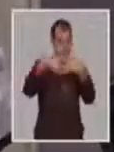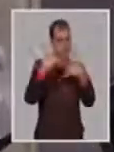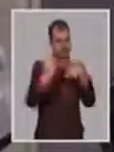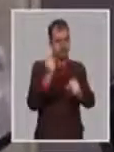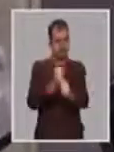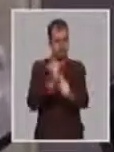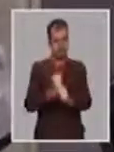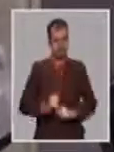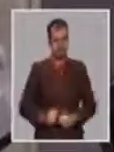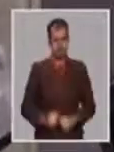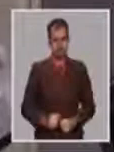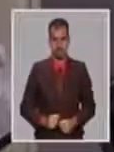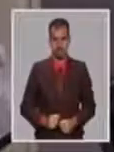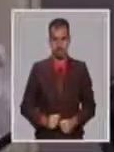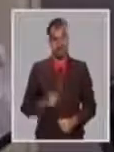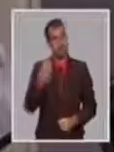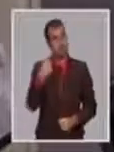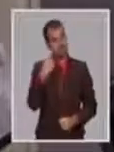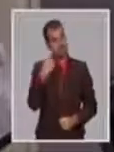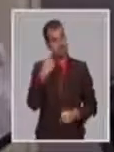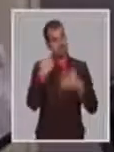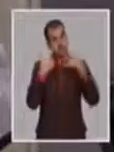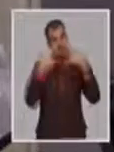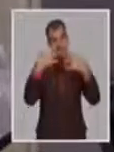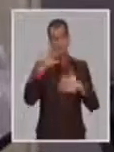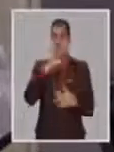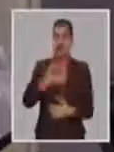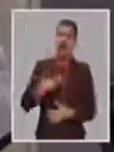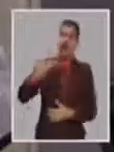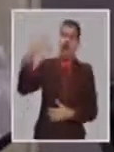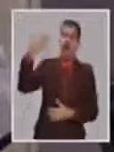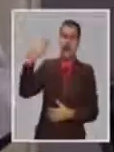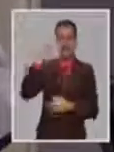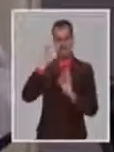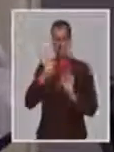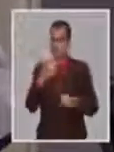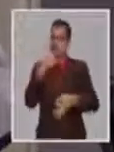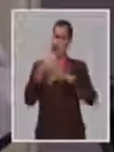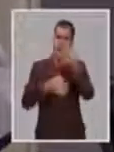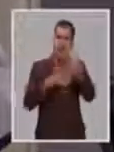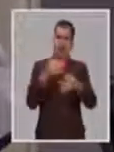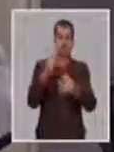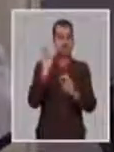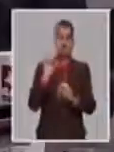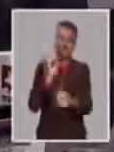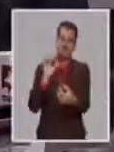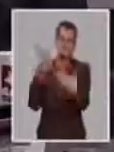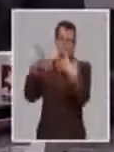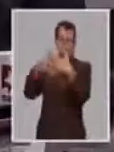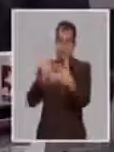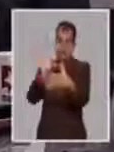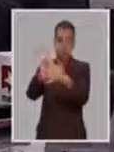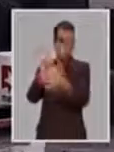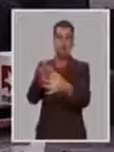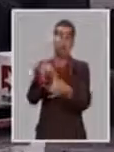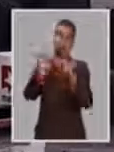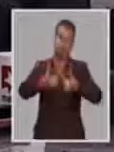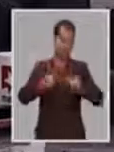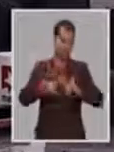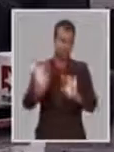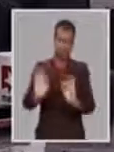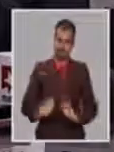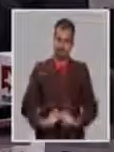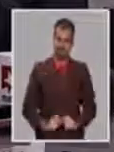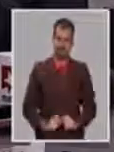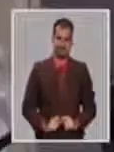como decía nuestro colega Yuri, es algo que Fidel cada vez que necesitaba una tropa de refuerzo la iba a buscar a la universidad. Pensaba en los universitarios. Y